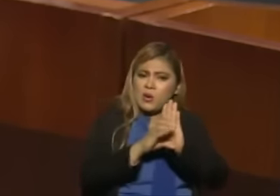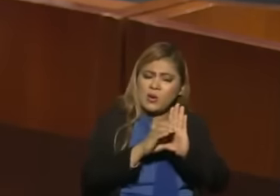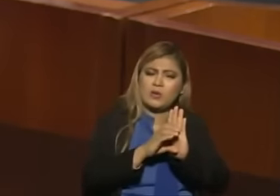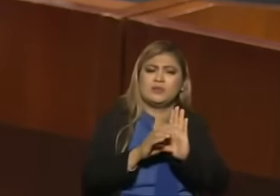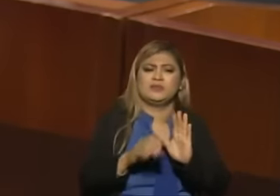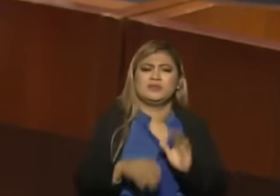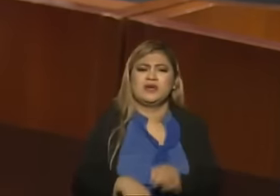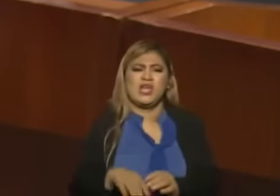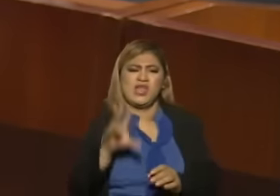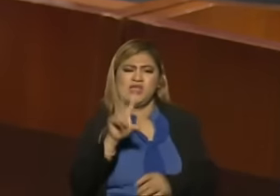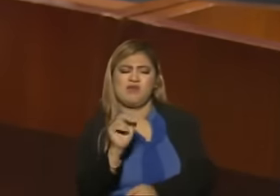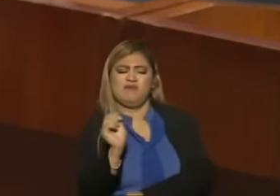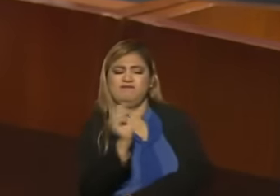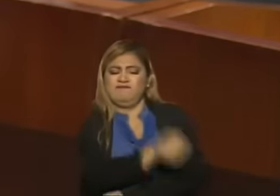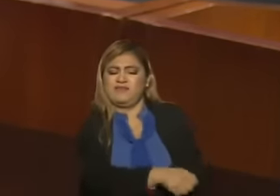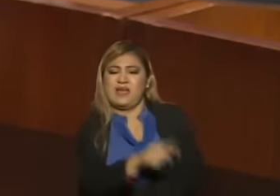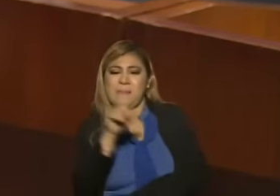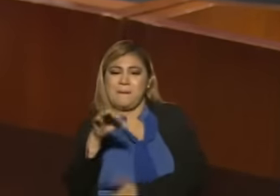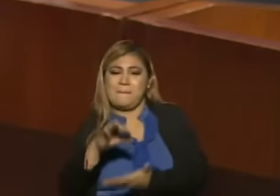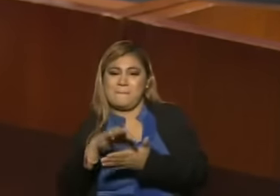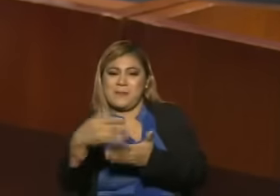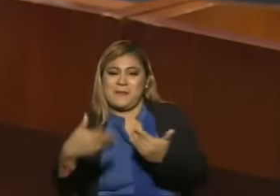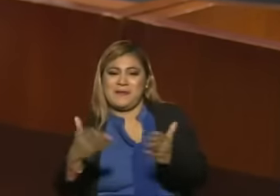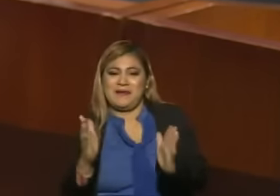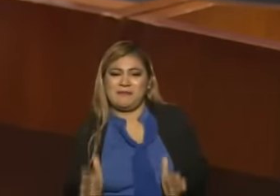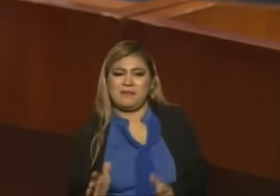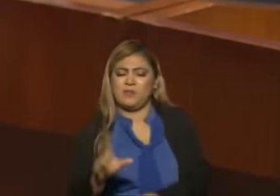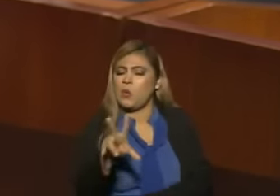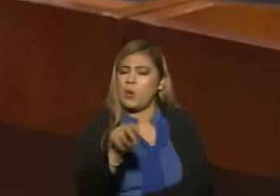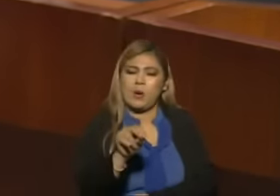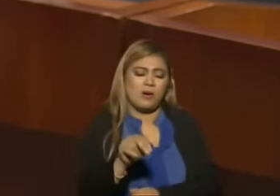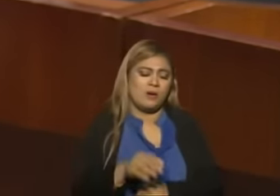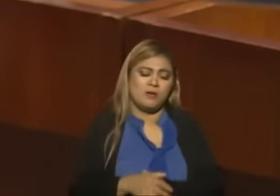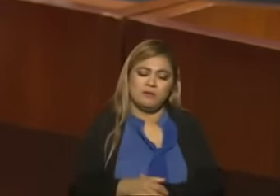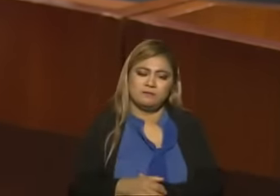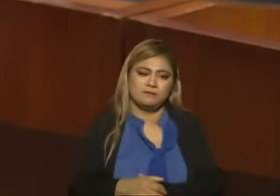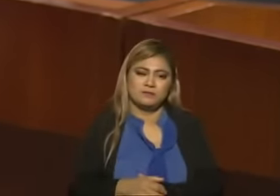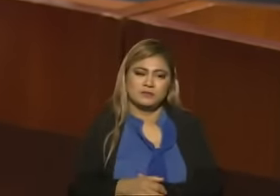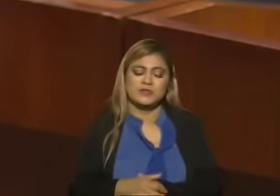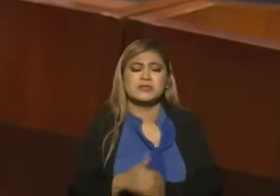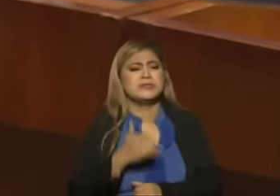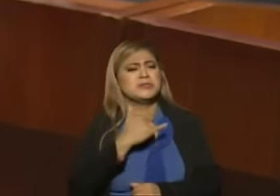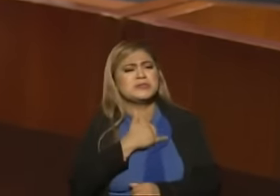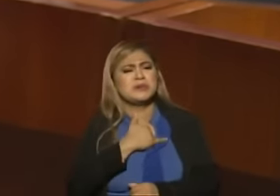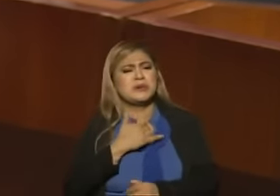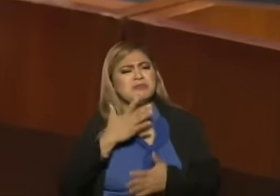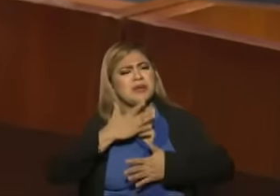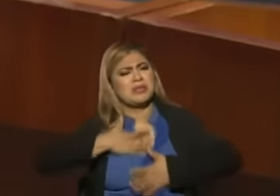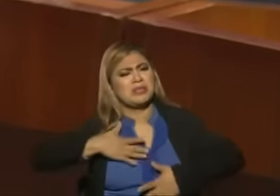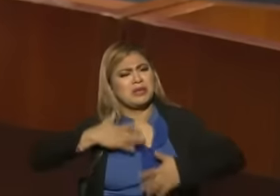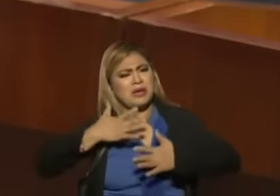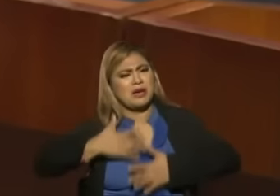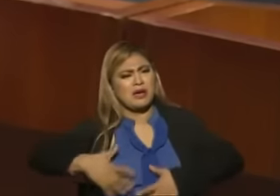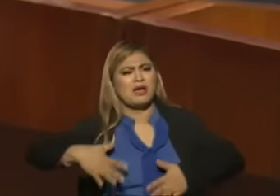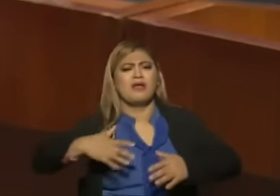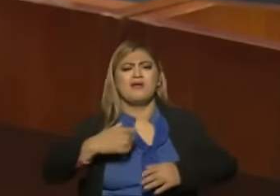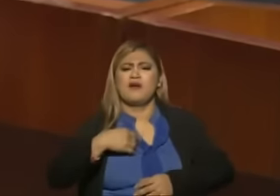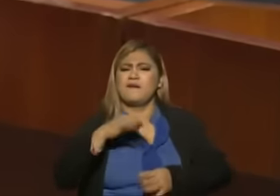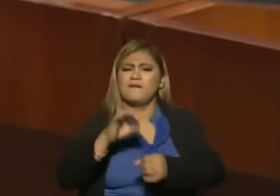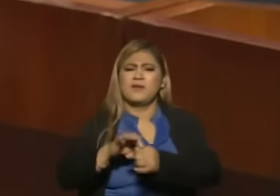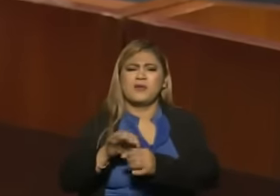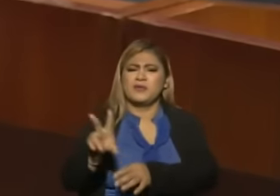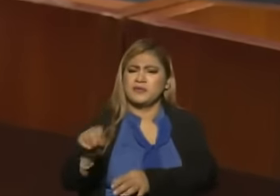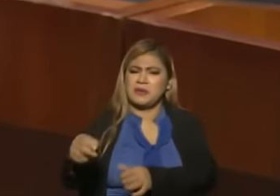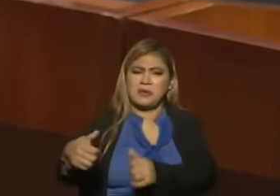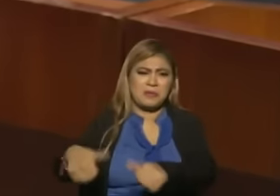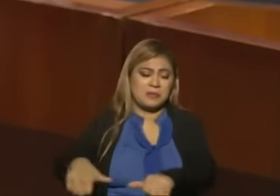violándola y no dándole la espalda a los panameños. Yo me voy a quedar tranquila con el voto que estoy emitiendo, con la opinión de los